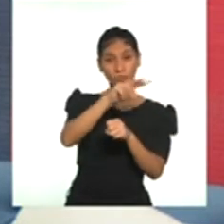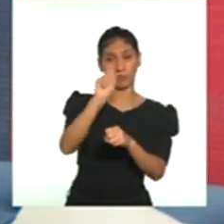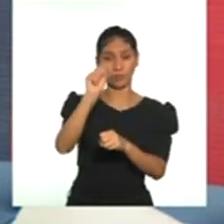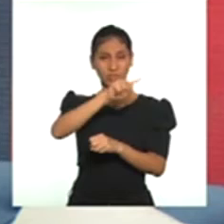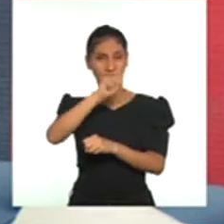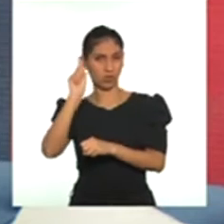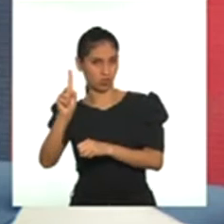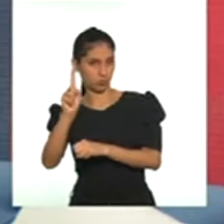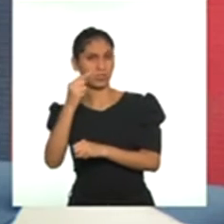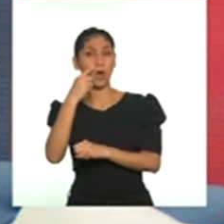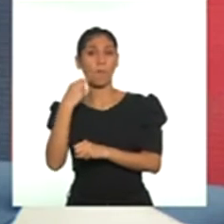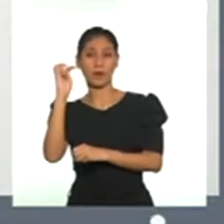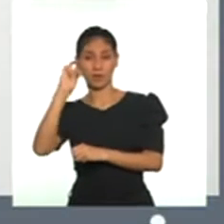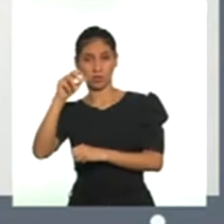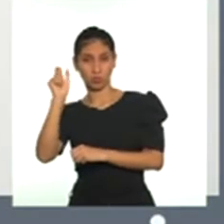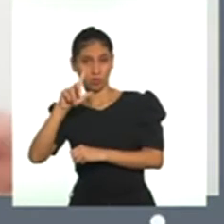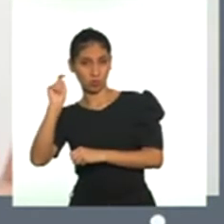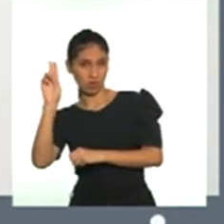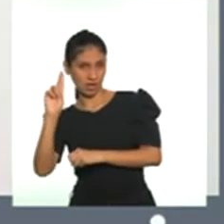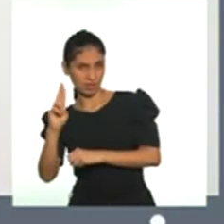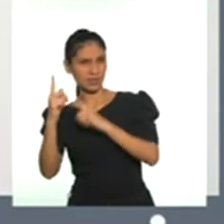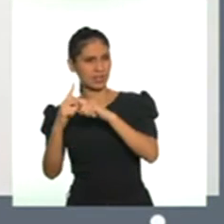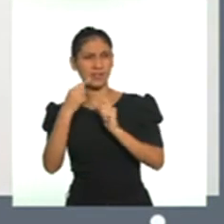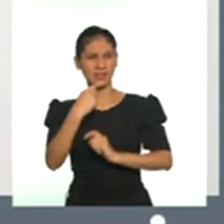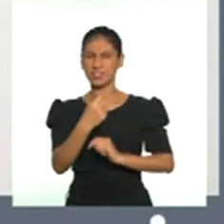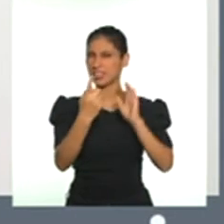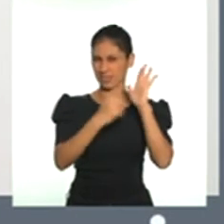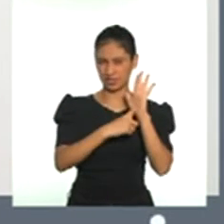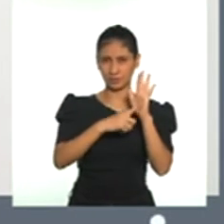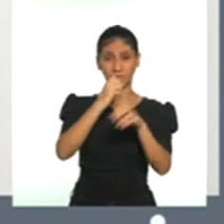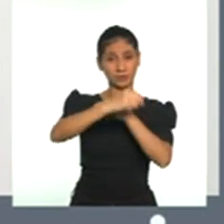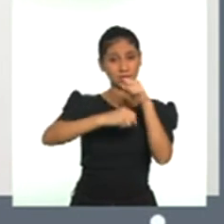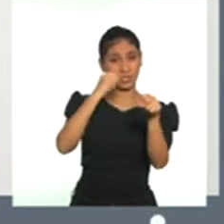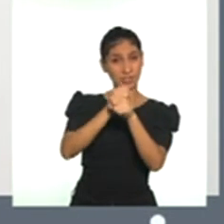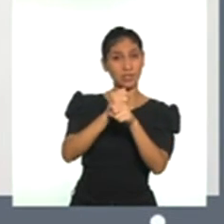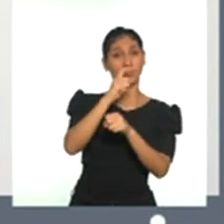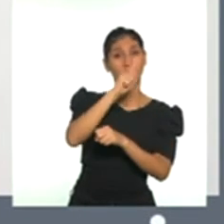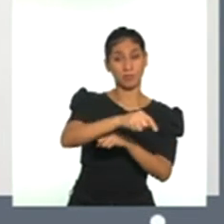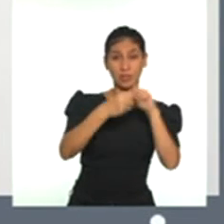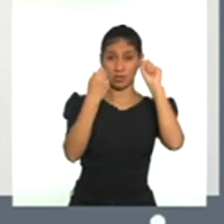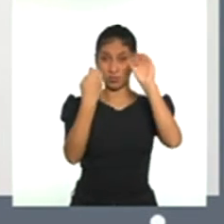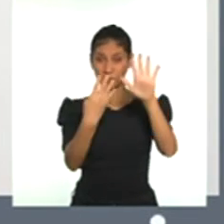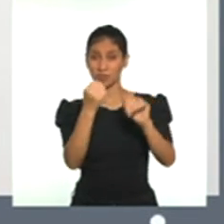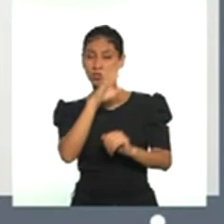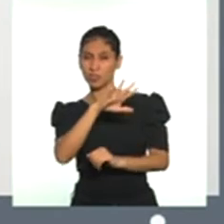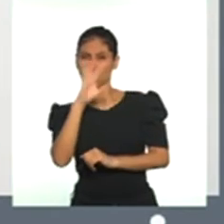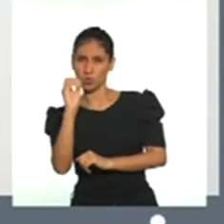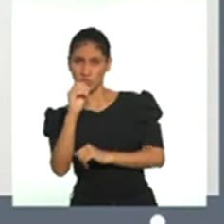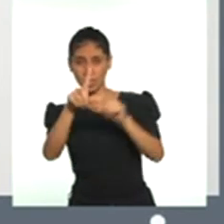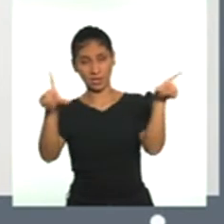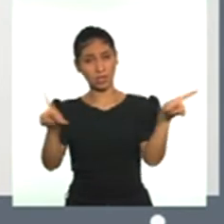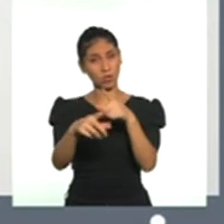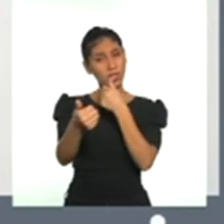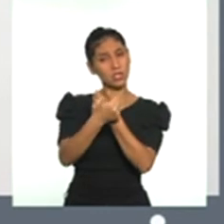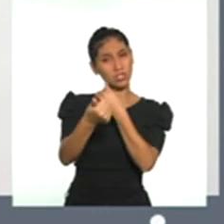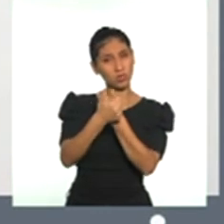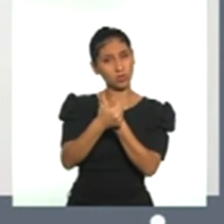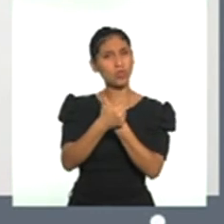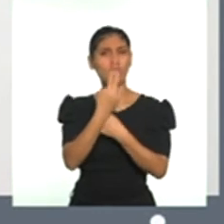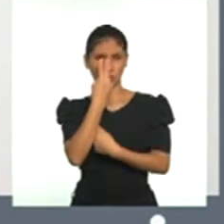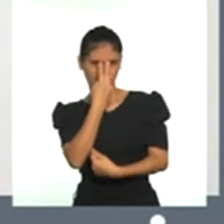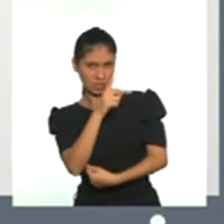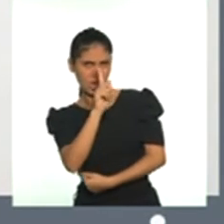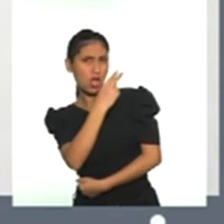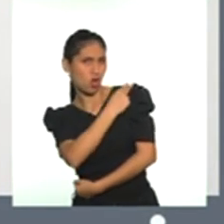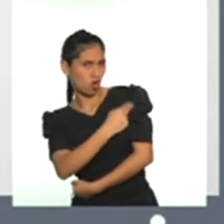del investigador Walter Pariona. Por los años de 1950 en Ayacucho, solo existía el hospital.